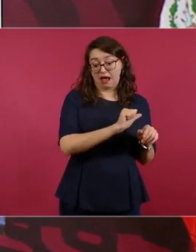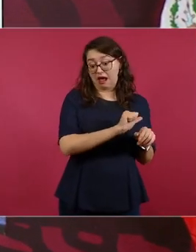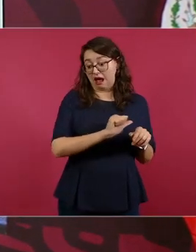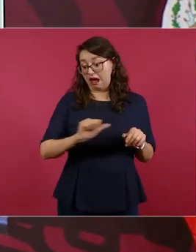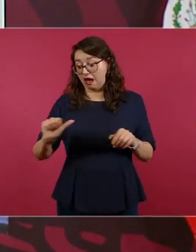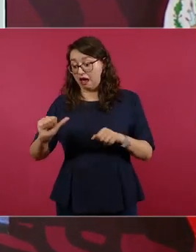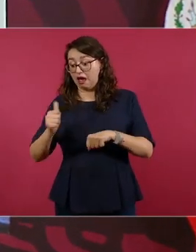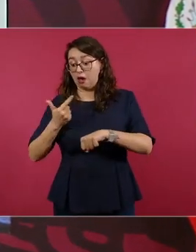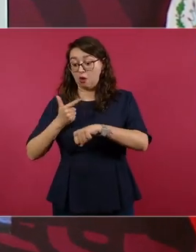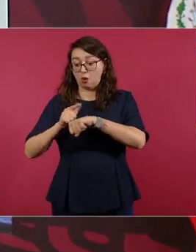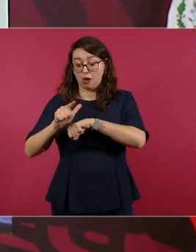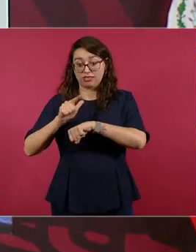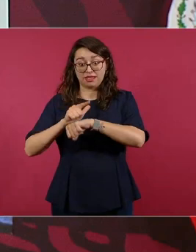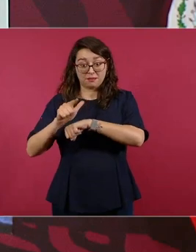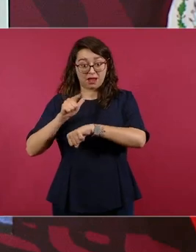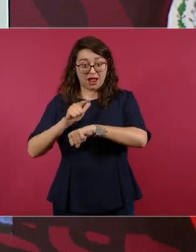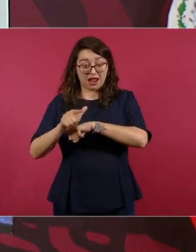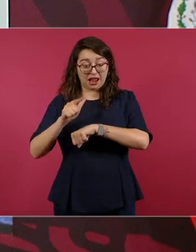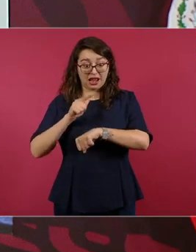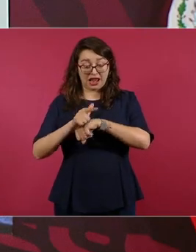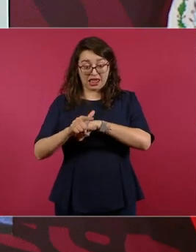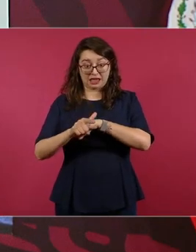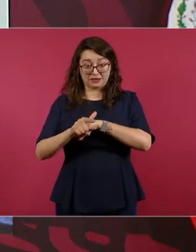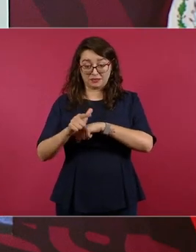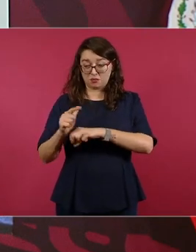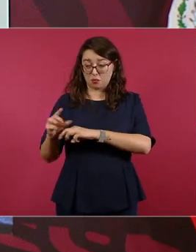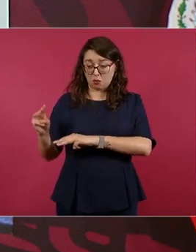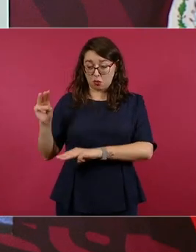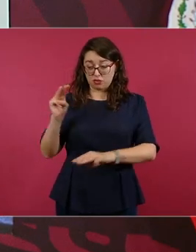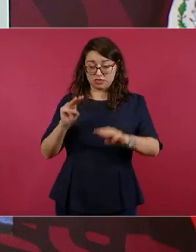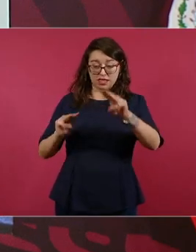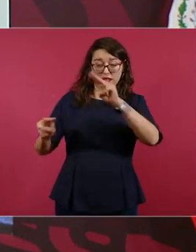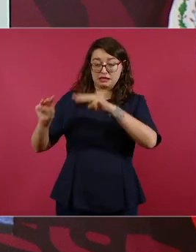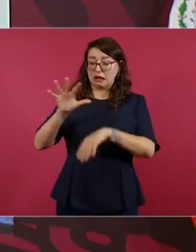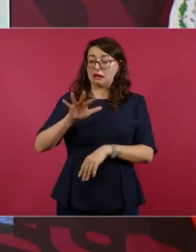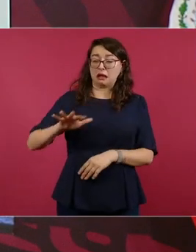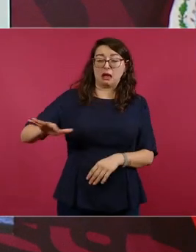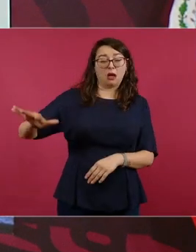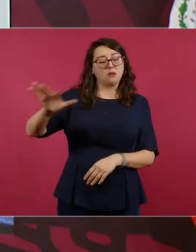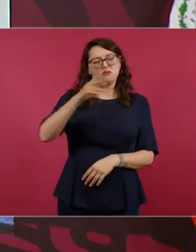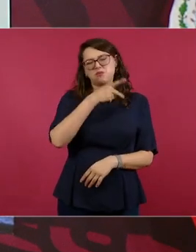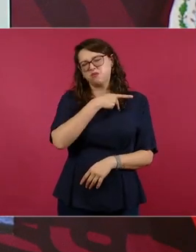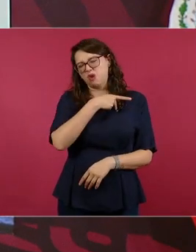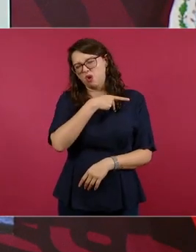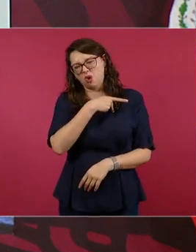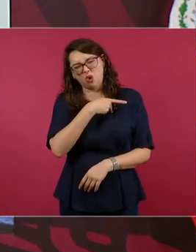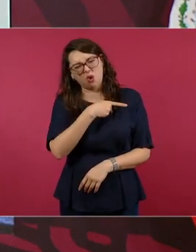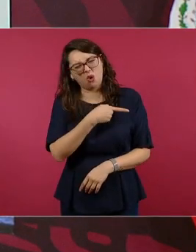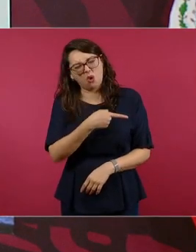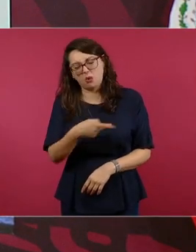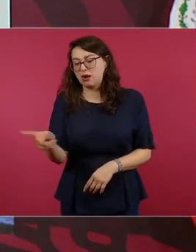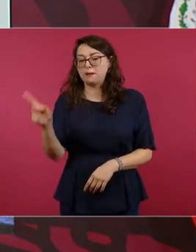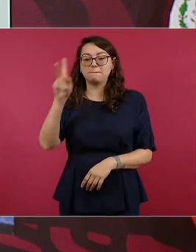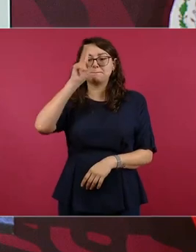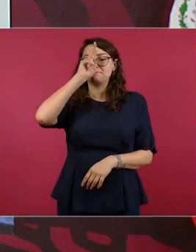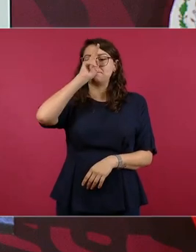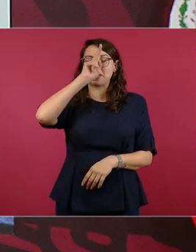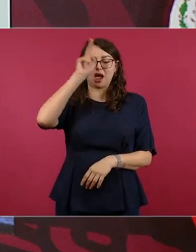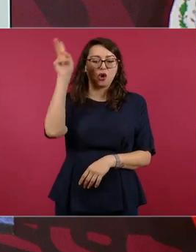guatemala que es de las regiones más pobres de méxico porque se piensa